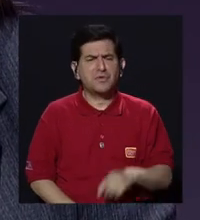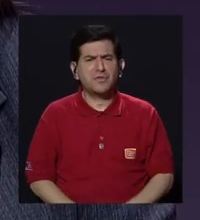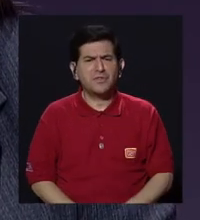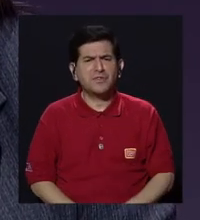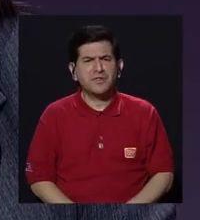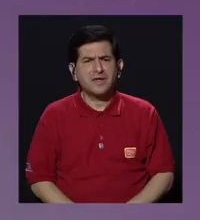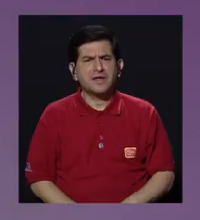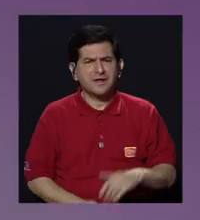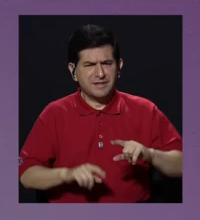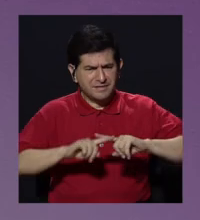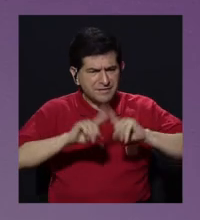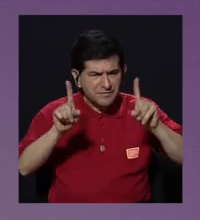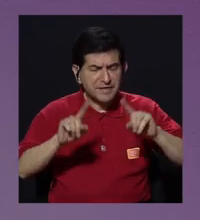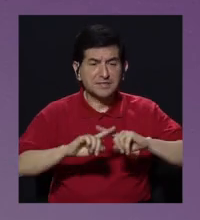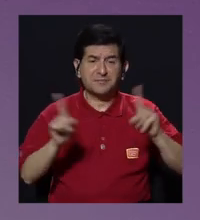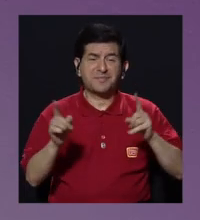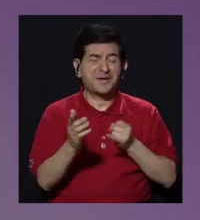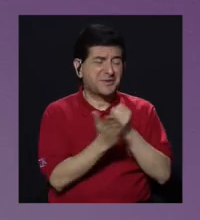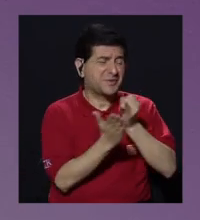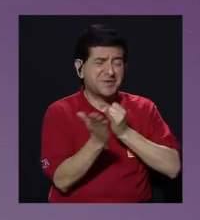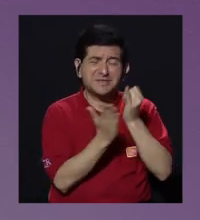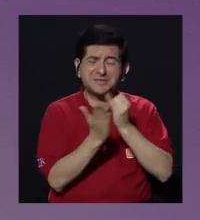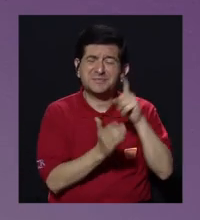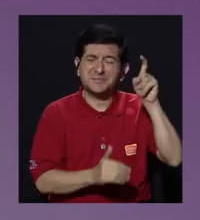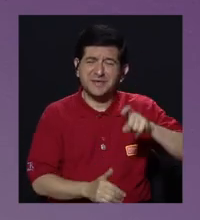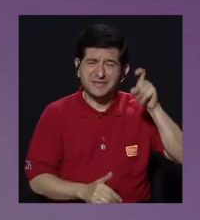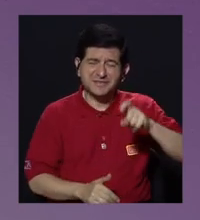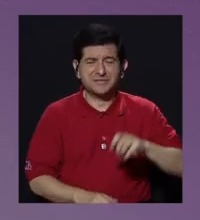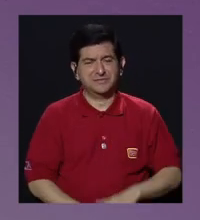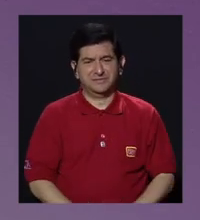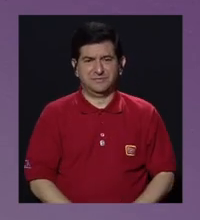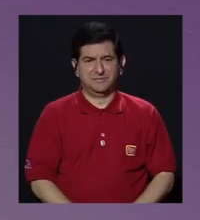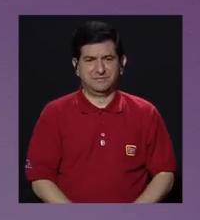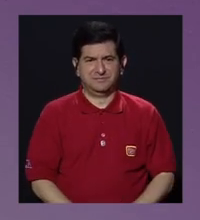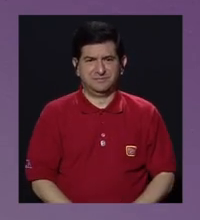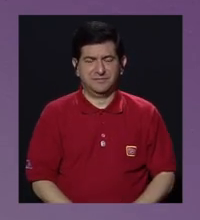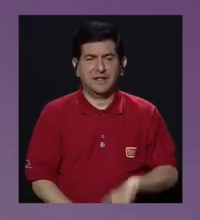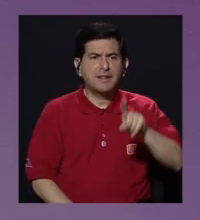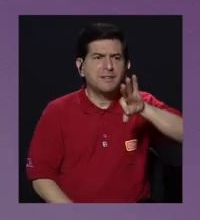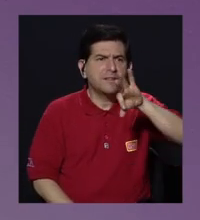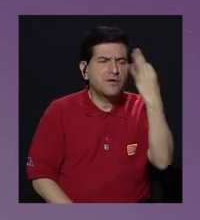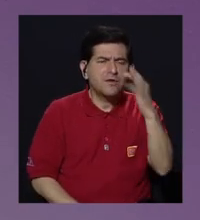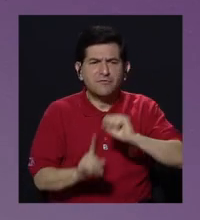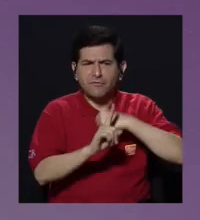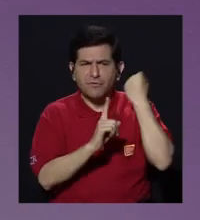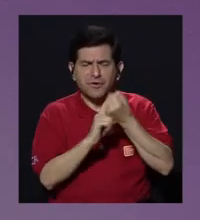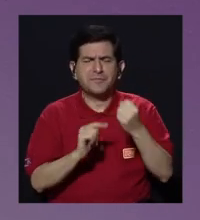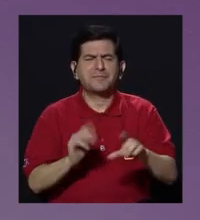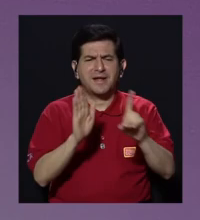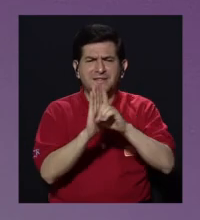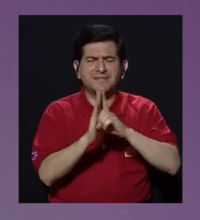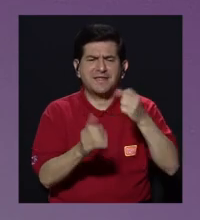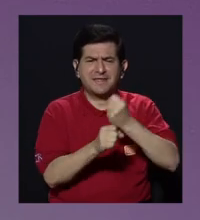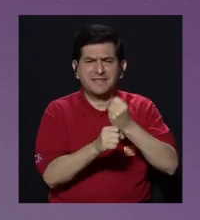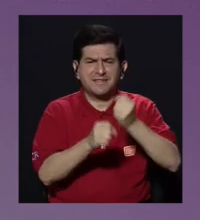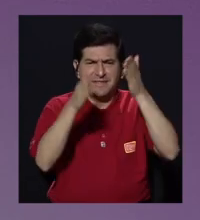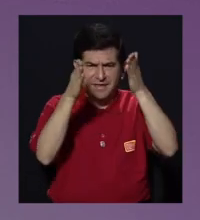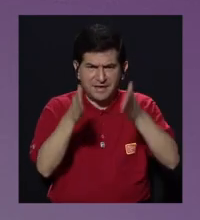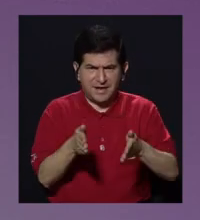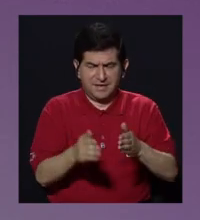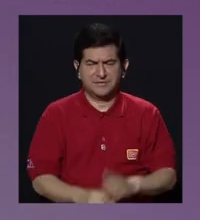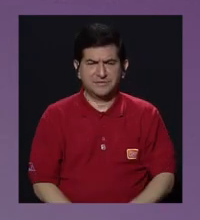la práctica sigue siendo un asunto de inspección constante. ¿Cuál es, de algún modo, el panorama de esos derechos laborales